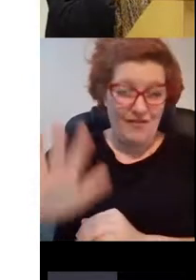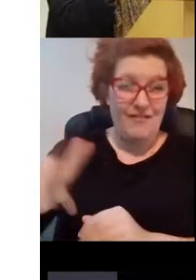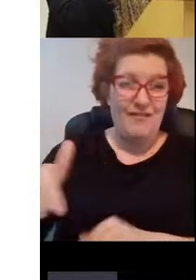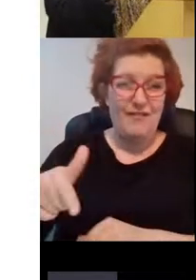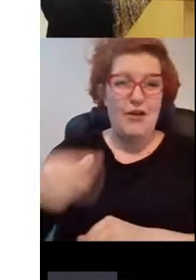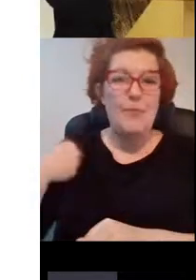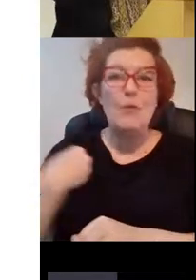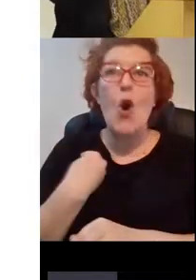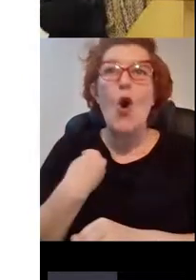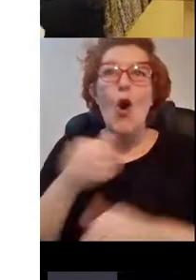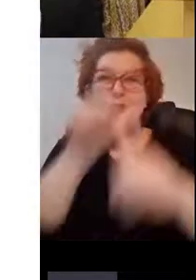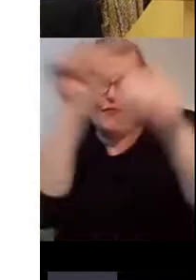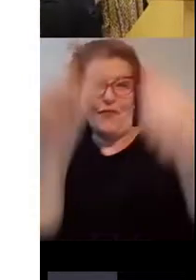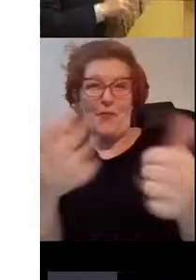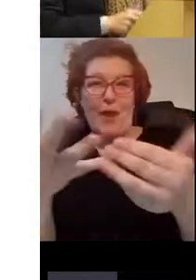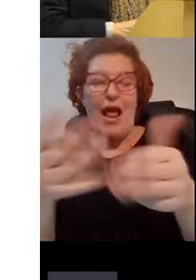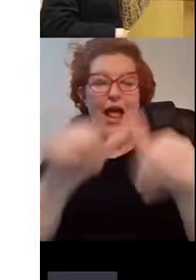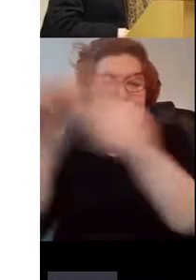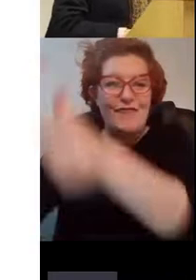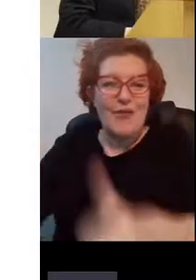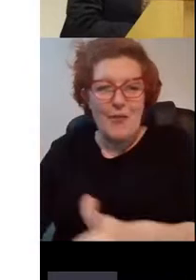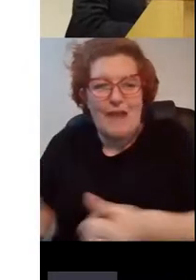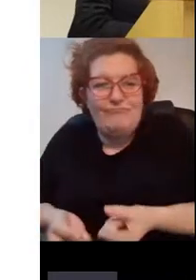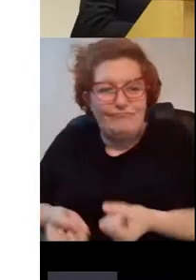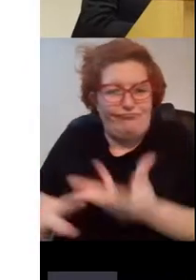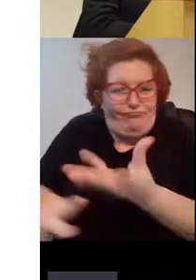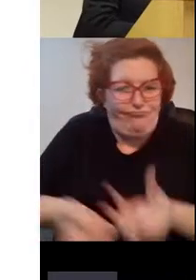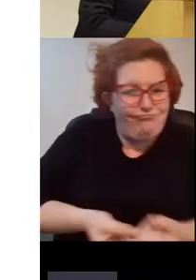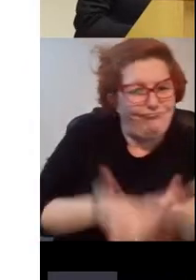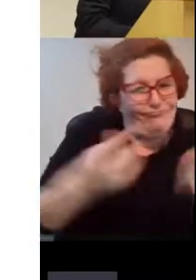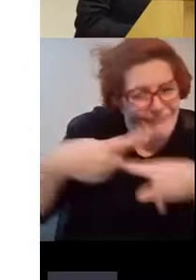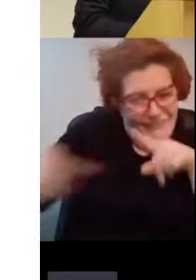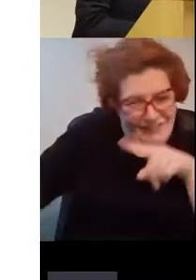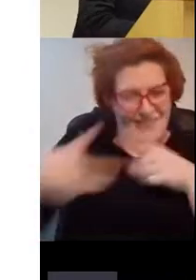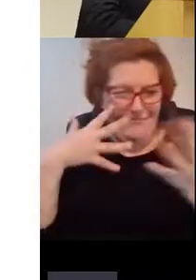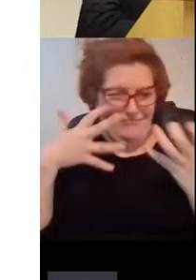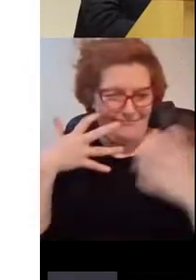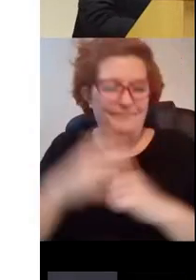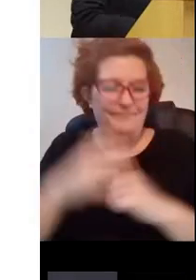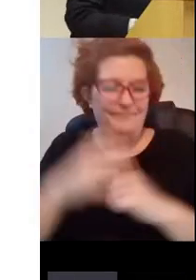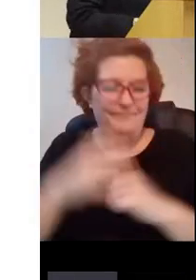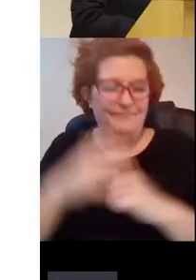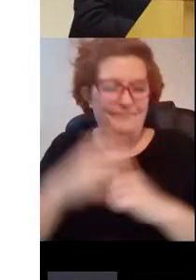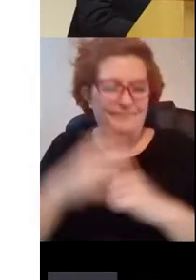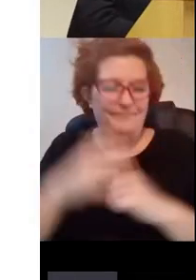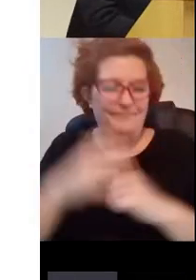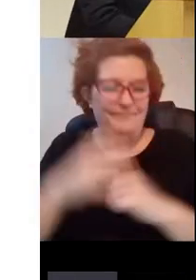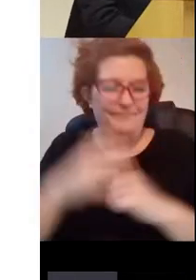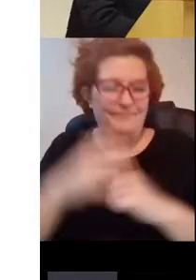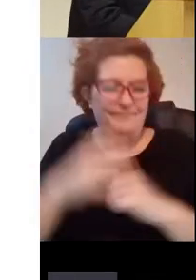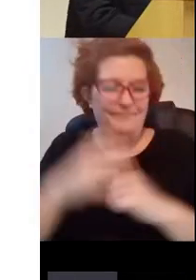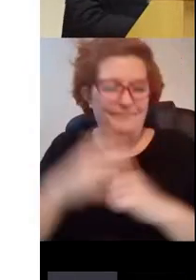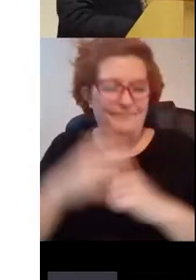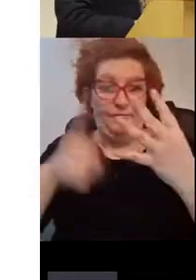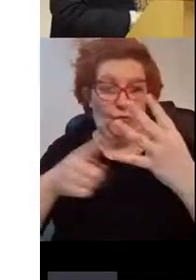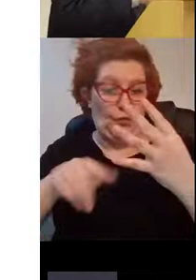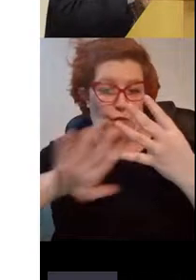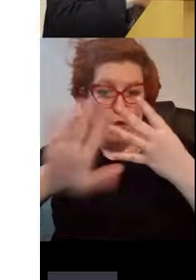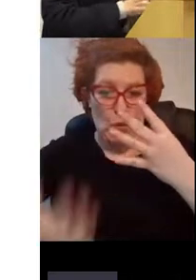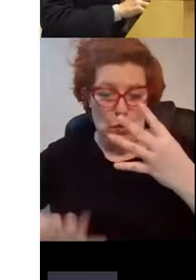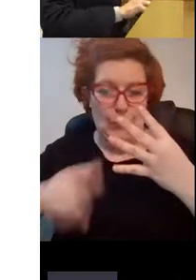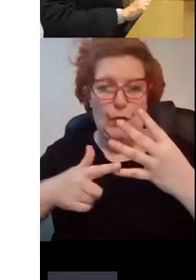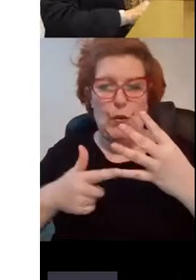motivos tienen una forma de manifestarse bien distinta. Y por último, estos